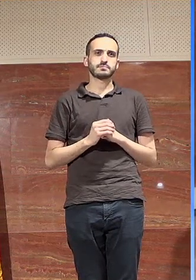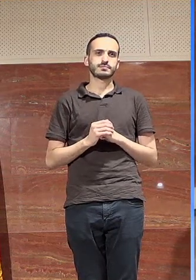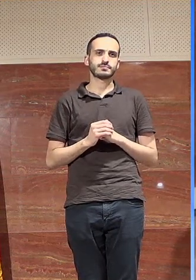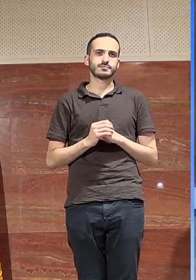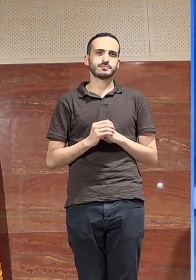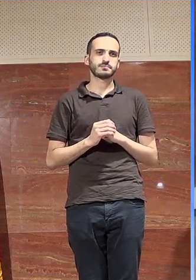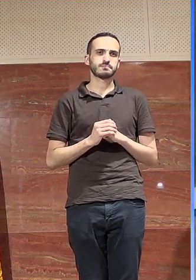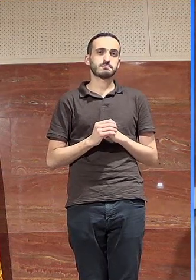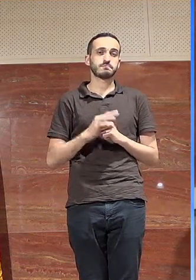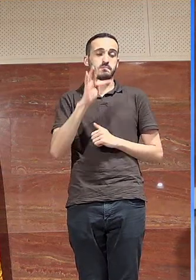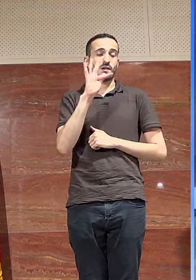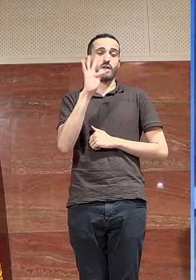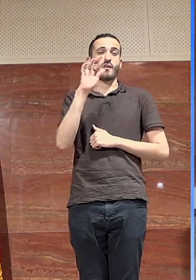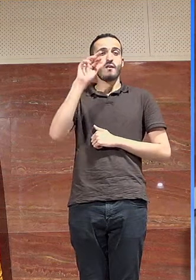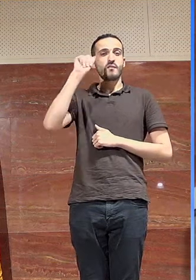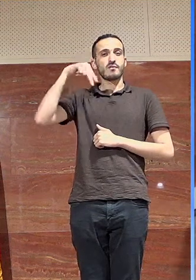Francisco.